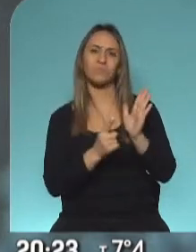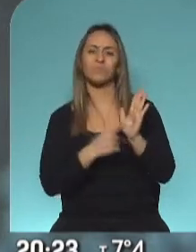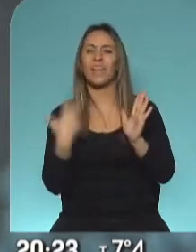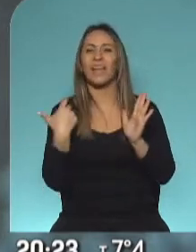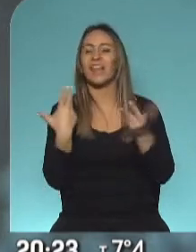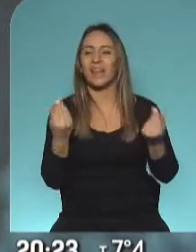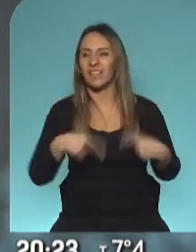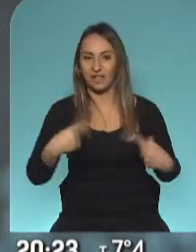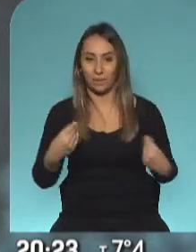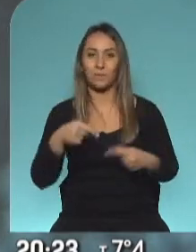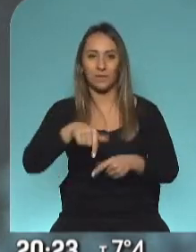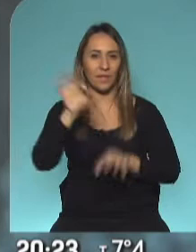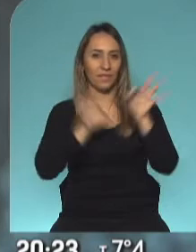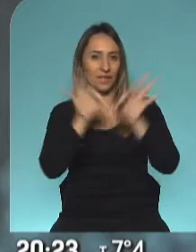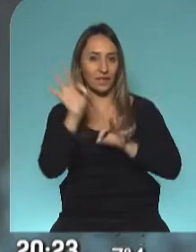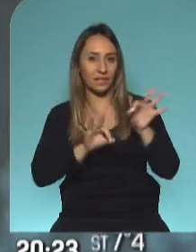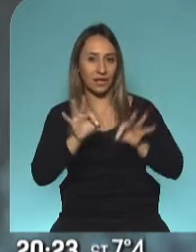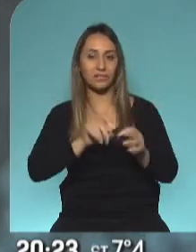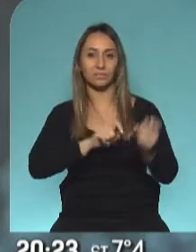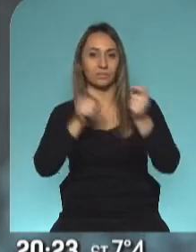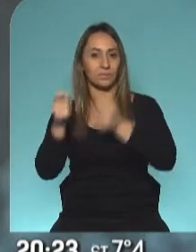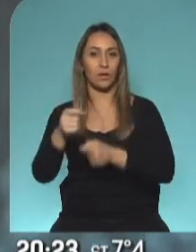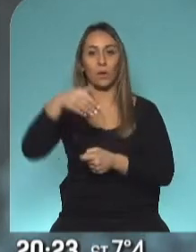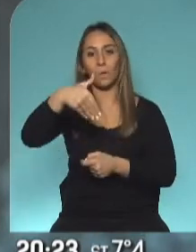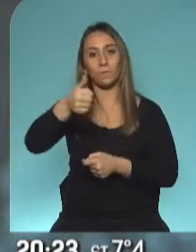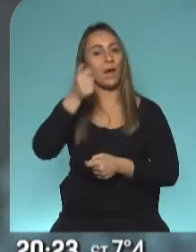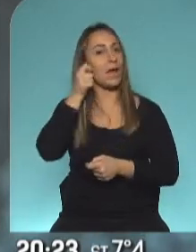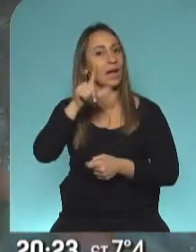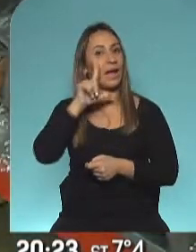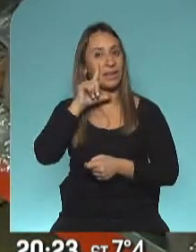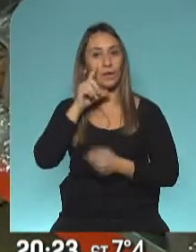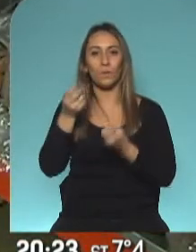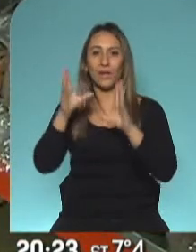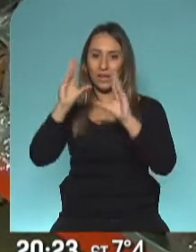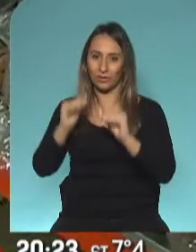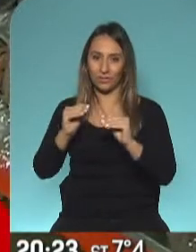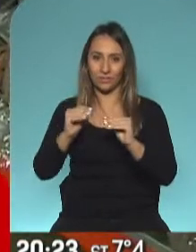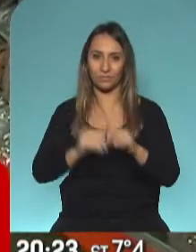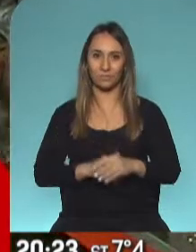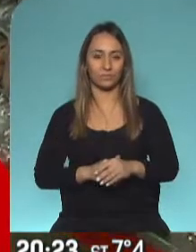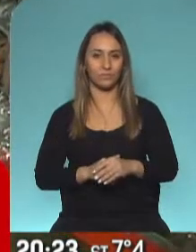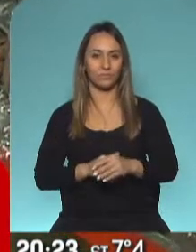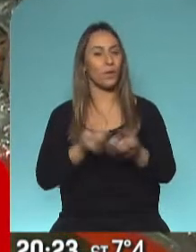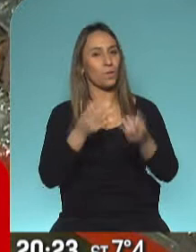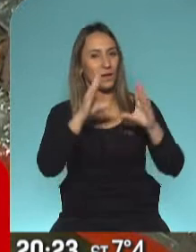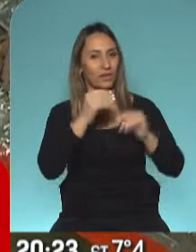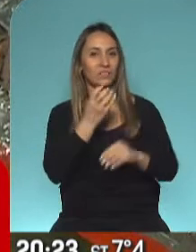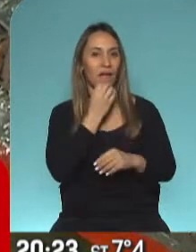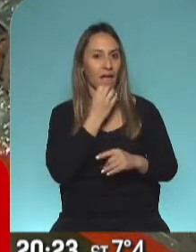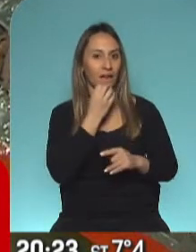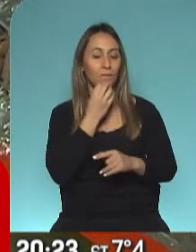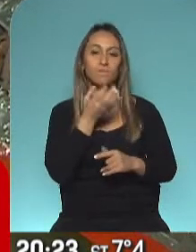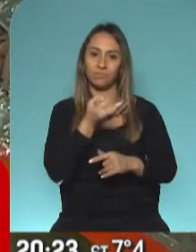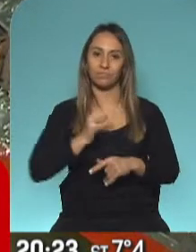vamos a ir con detalle a nuestro móvil con magaly bares magaly buenas noches buenas noches ariel estamos